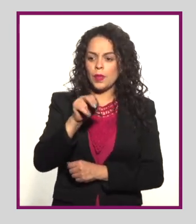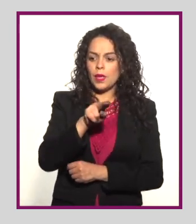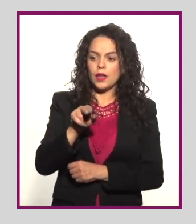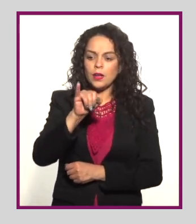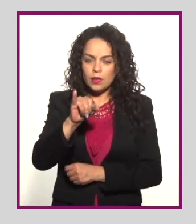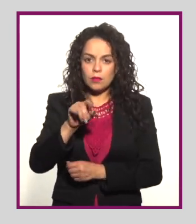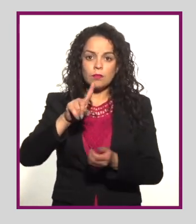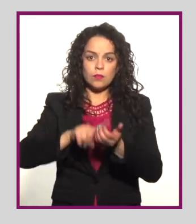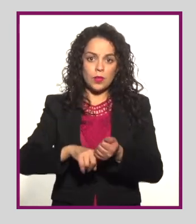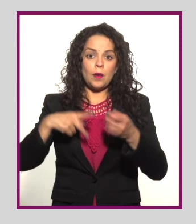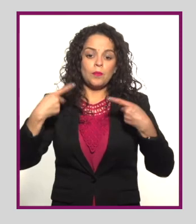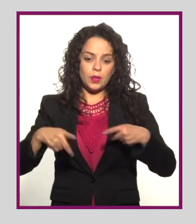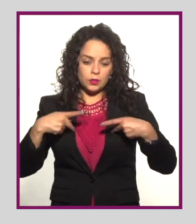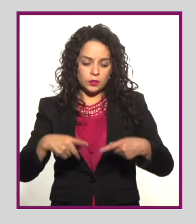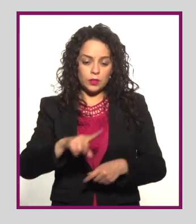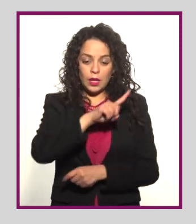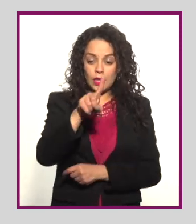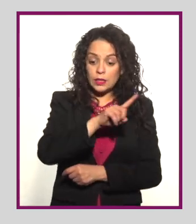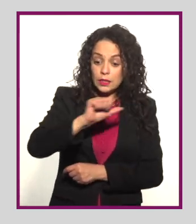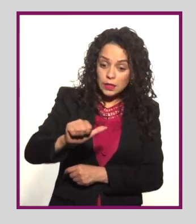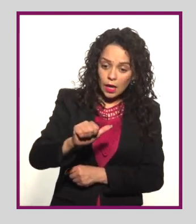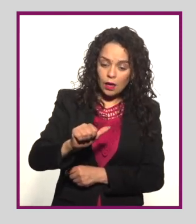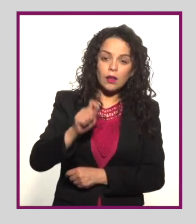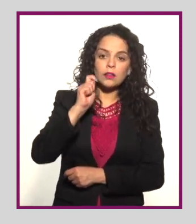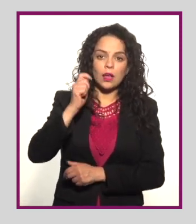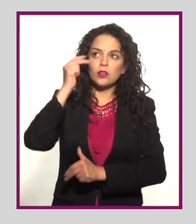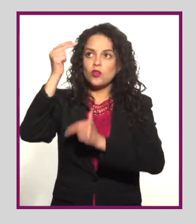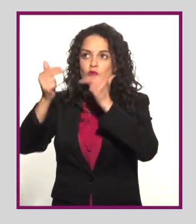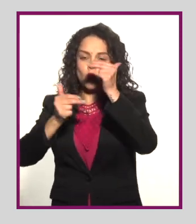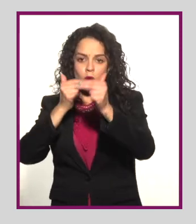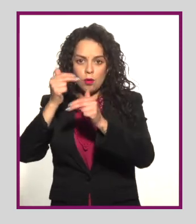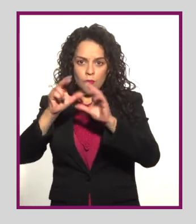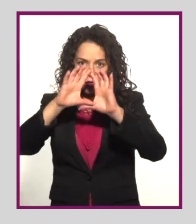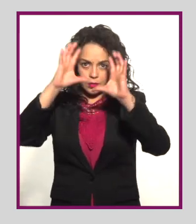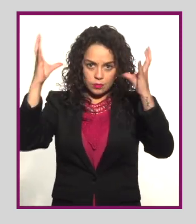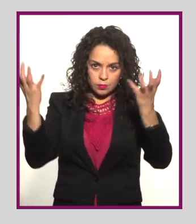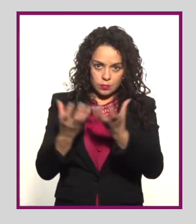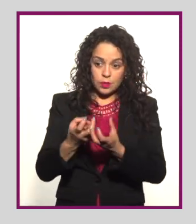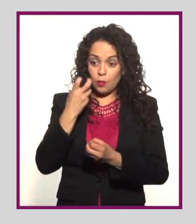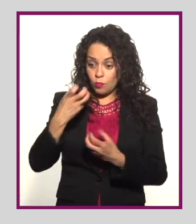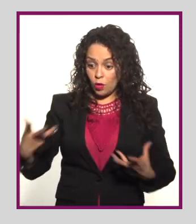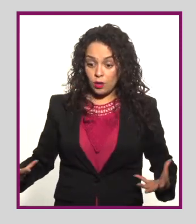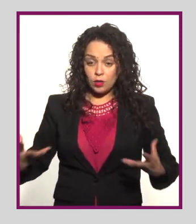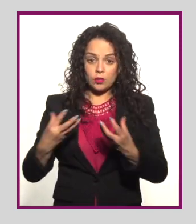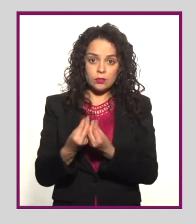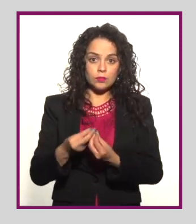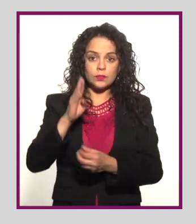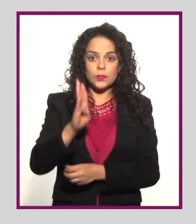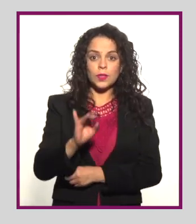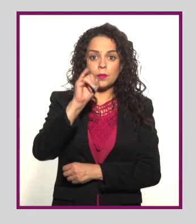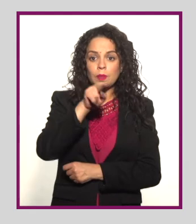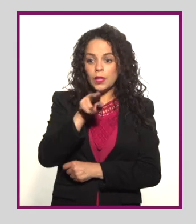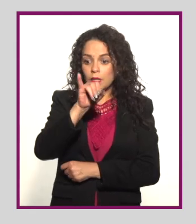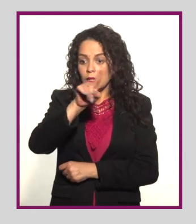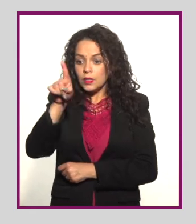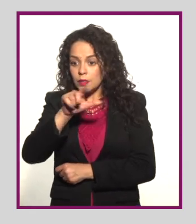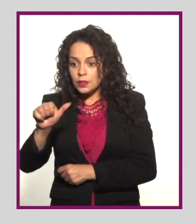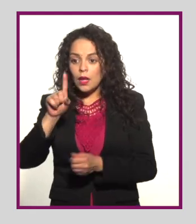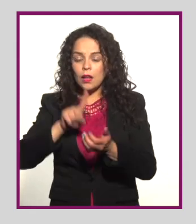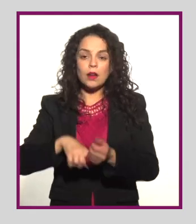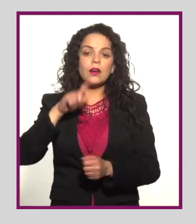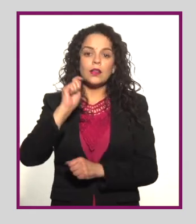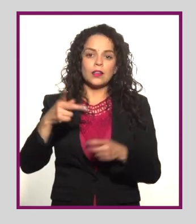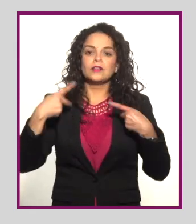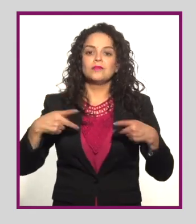Bini igual a gente, Sa igual nubes. Por lo tanto, Binizá